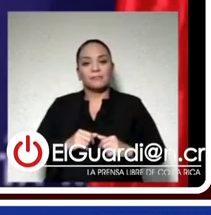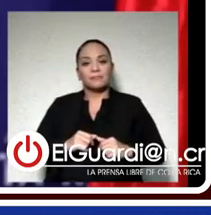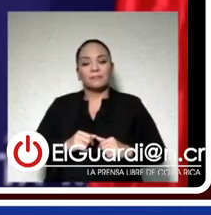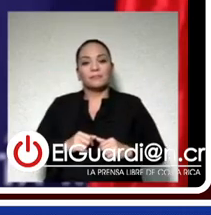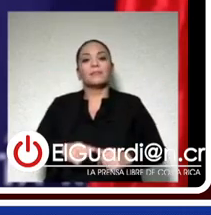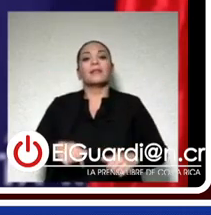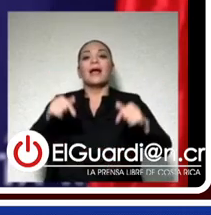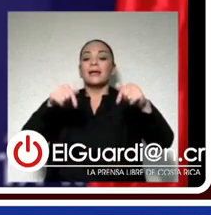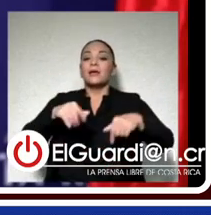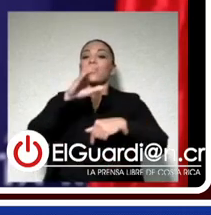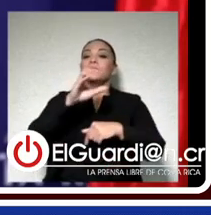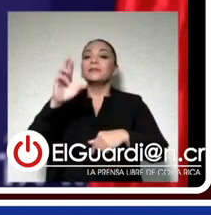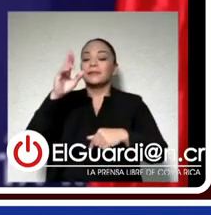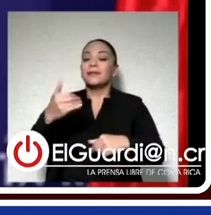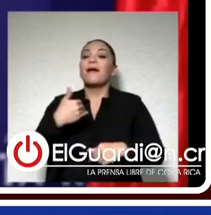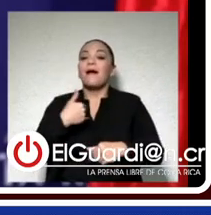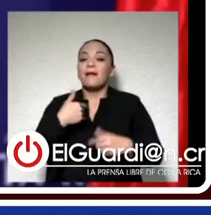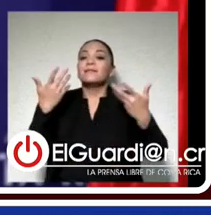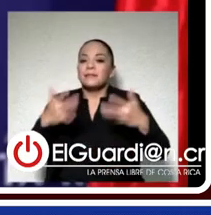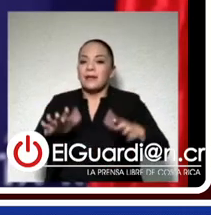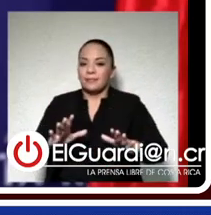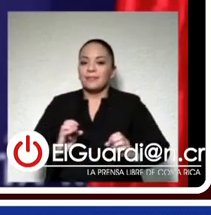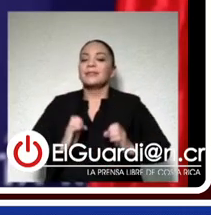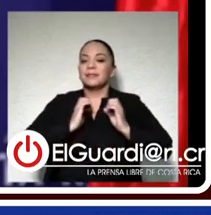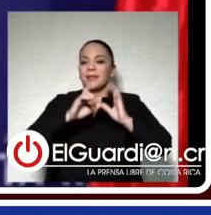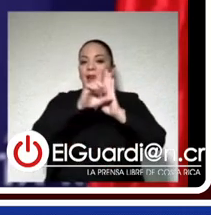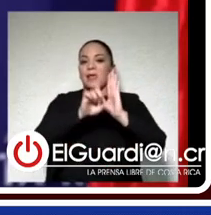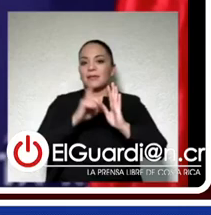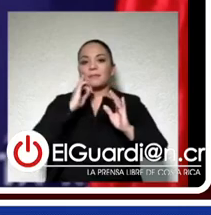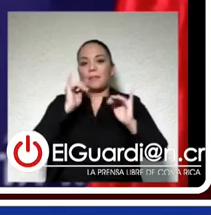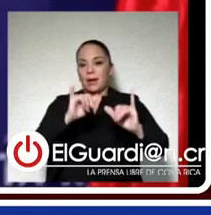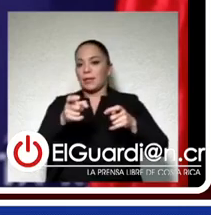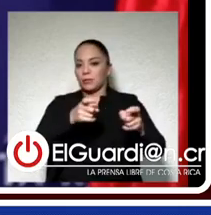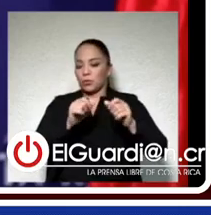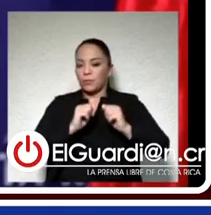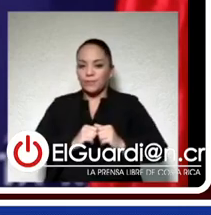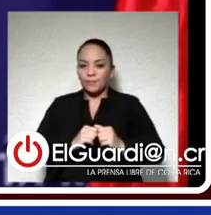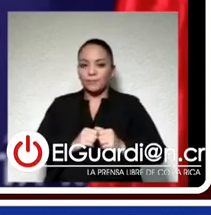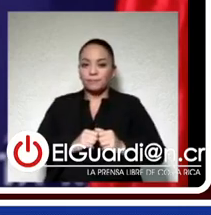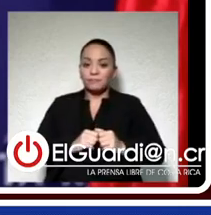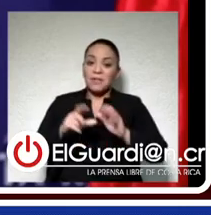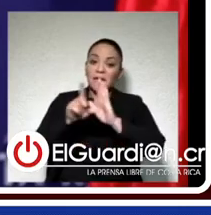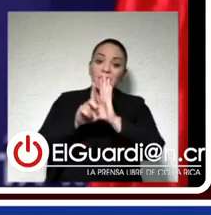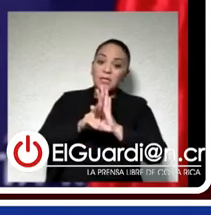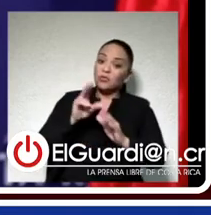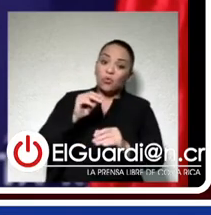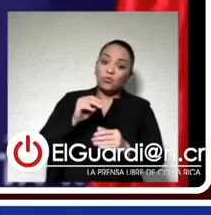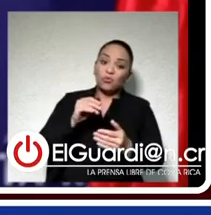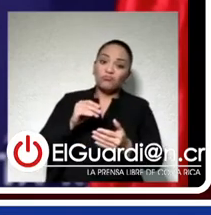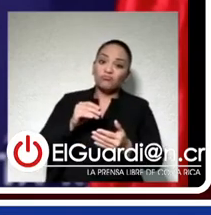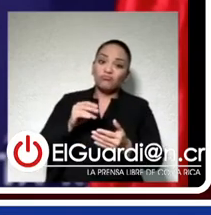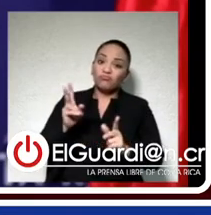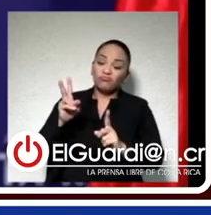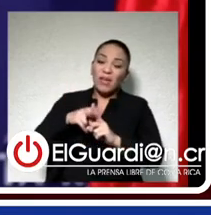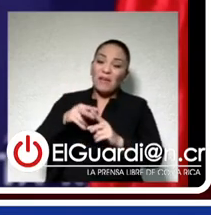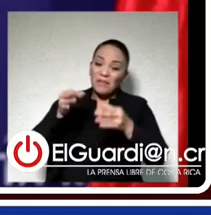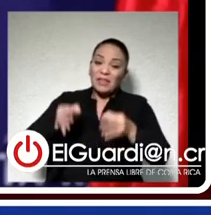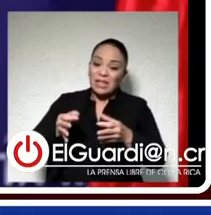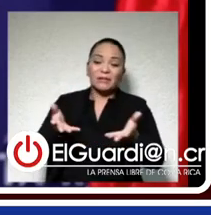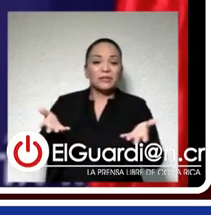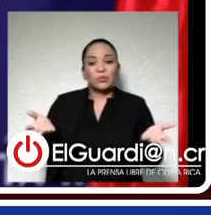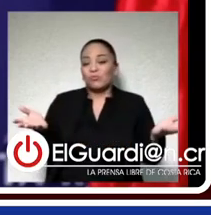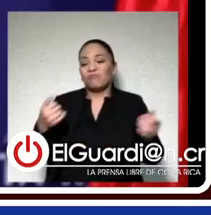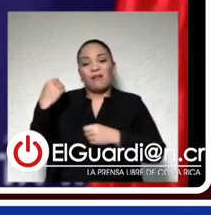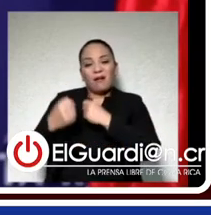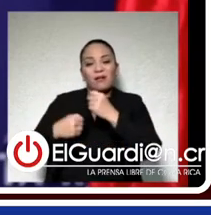ya existen leyes para eso. ¿Que no son efectivas? No. Se llevan años